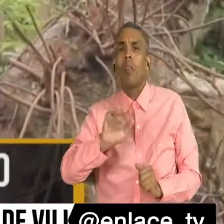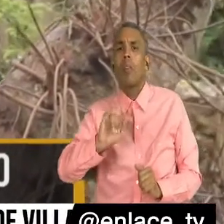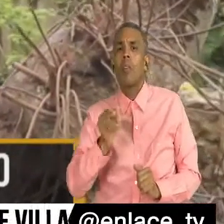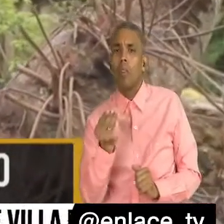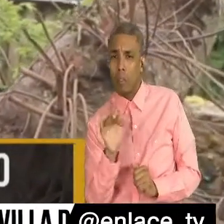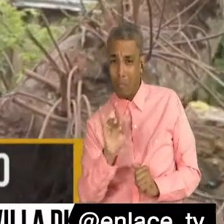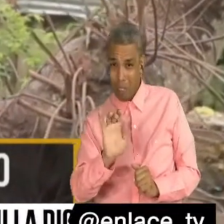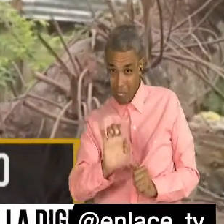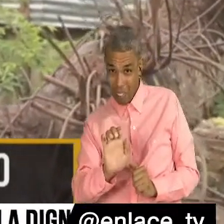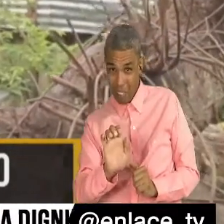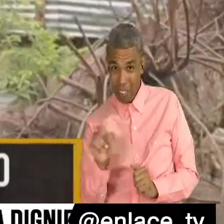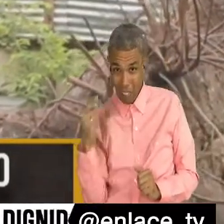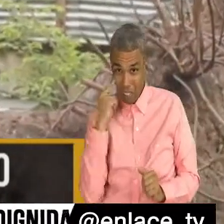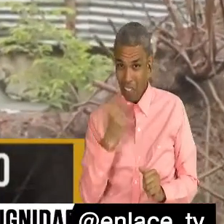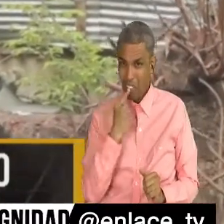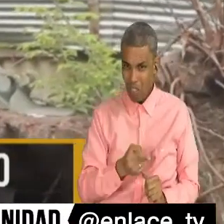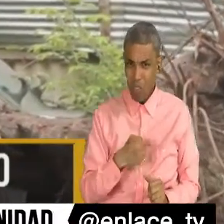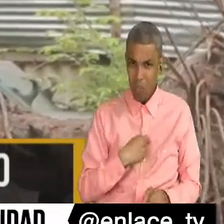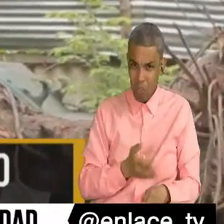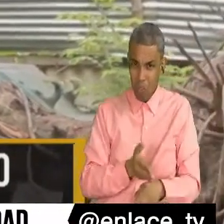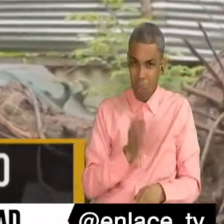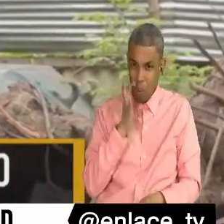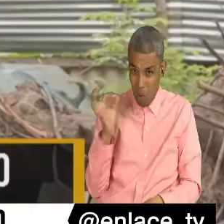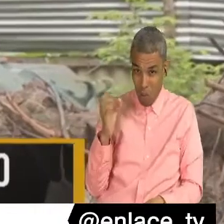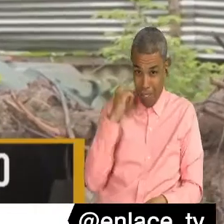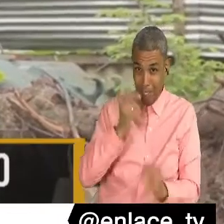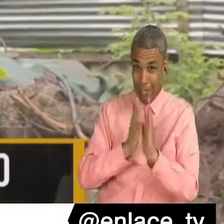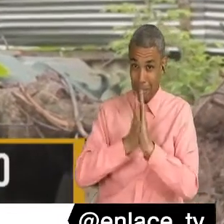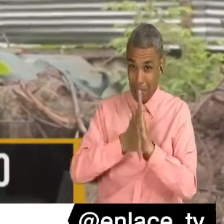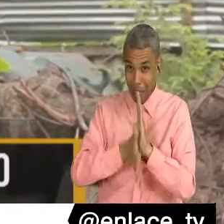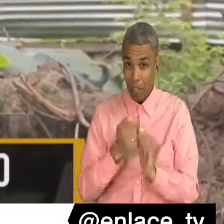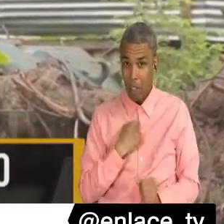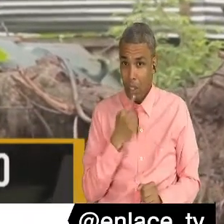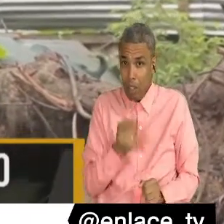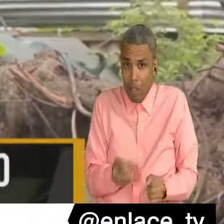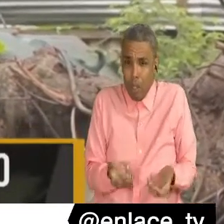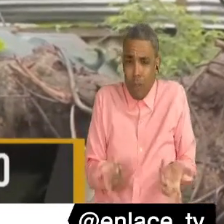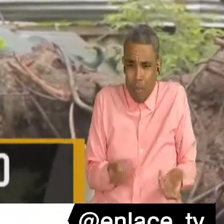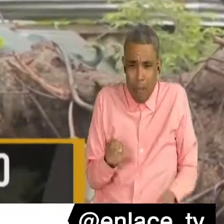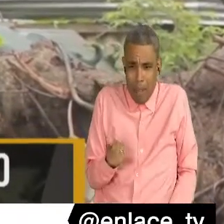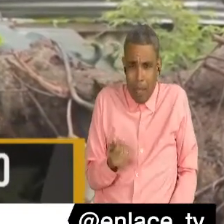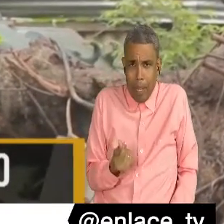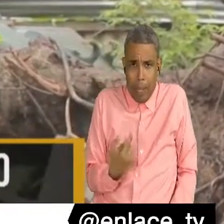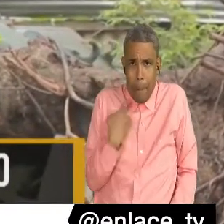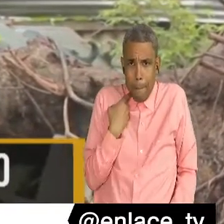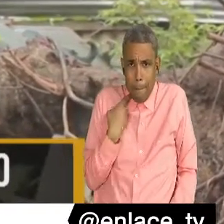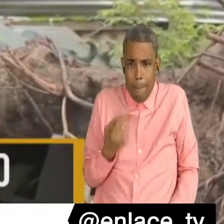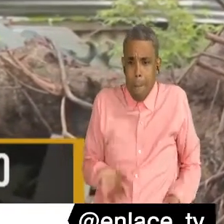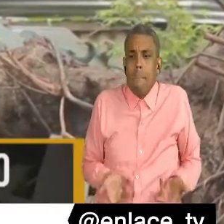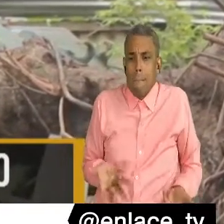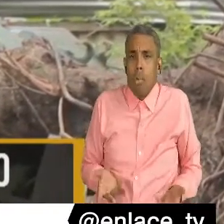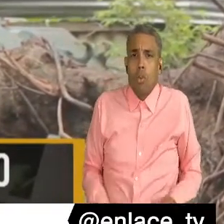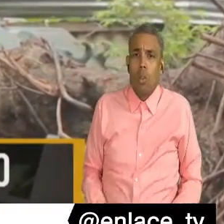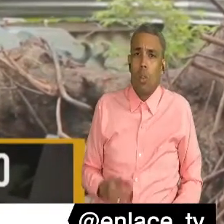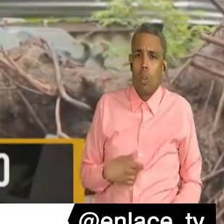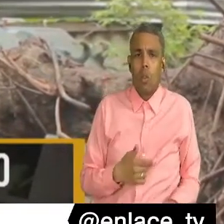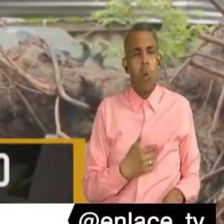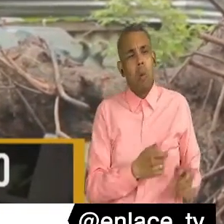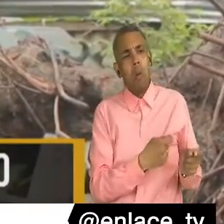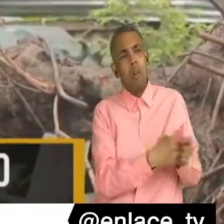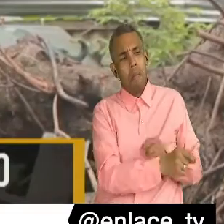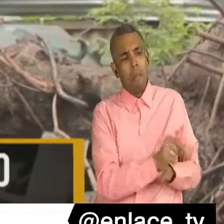maquinaria y también de la vivienda donde se registra esta situación, asegura que no cuenta con los recursos económicos necesarios para retirar esta